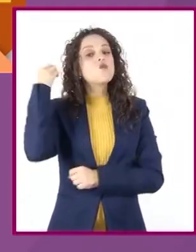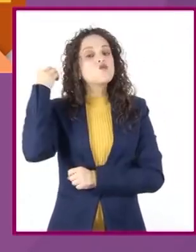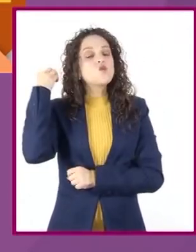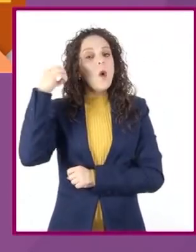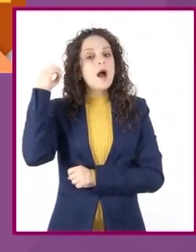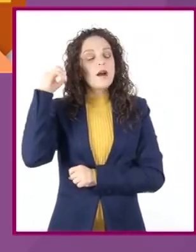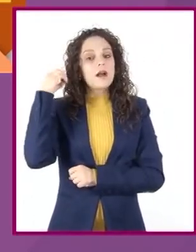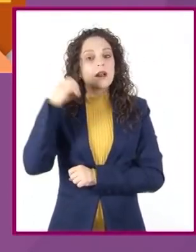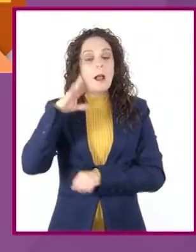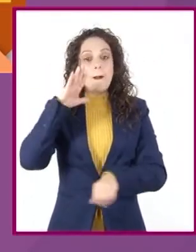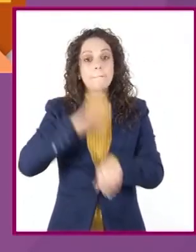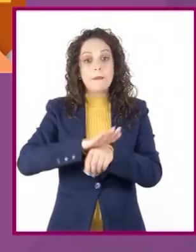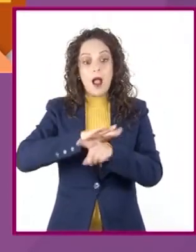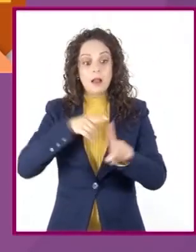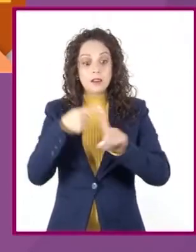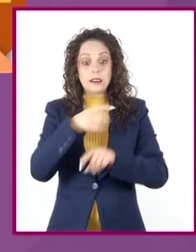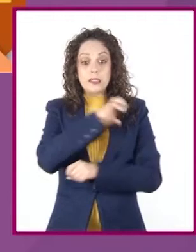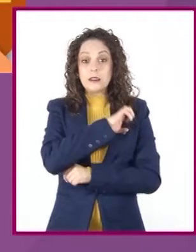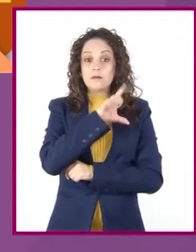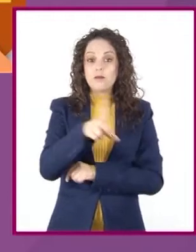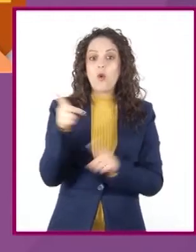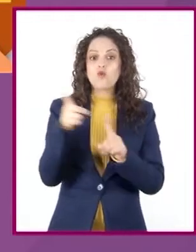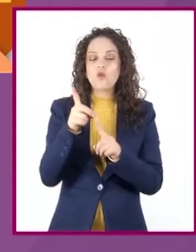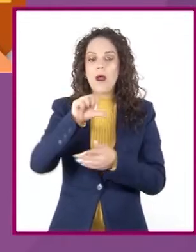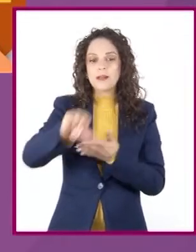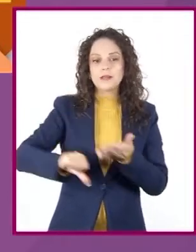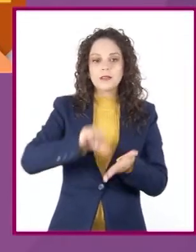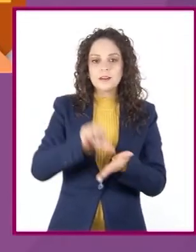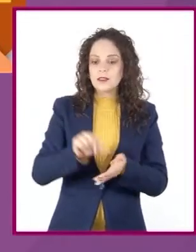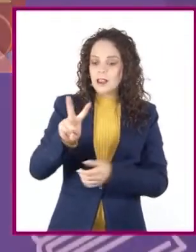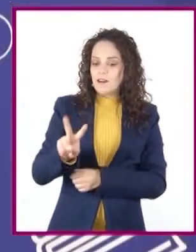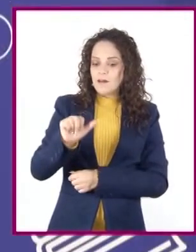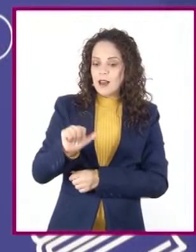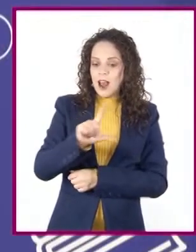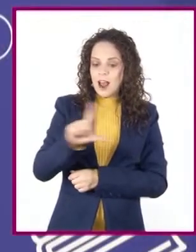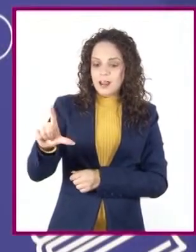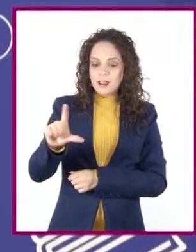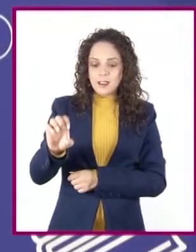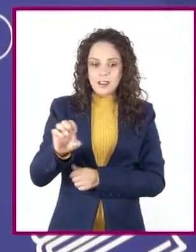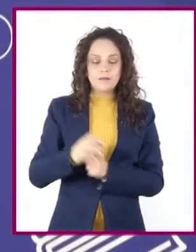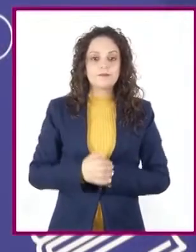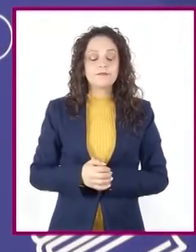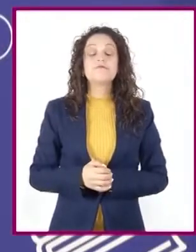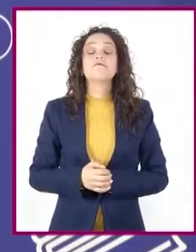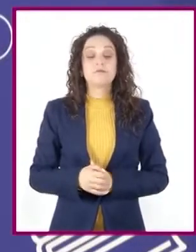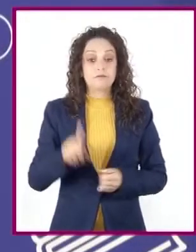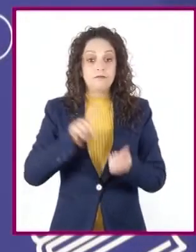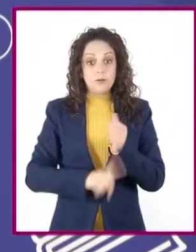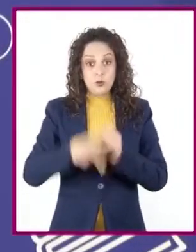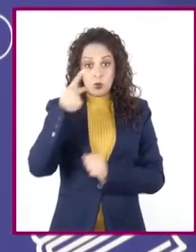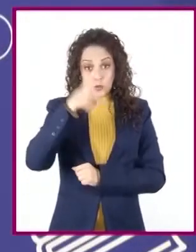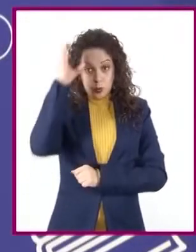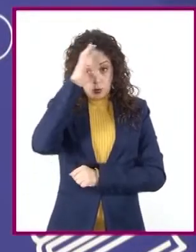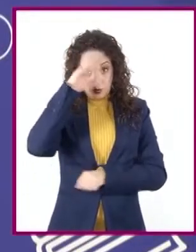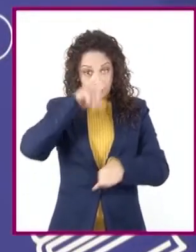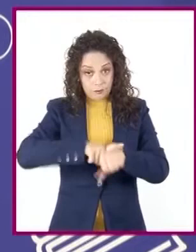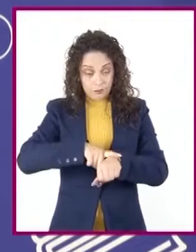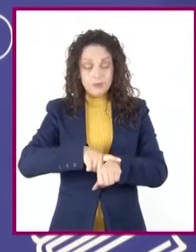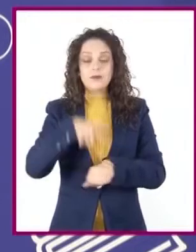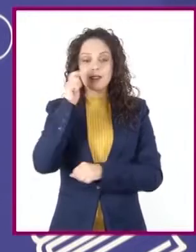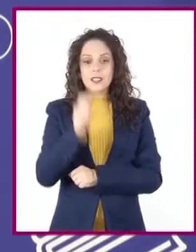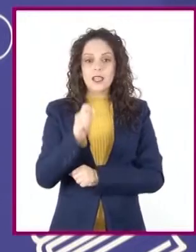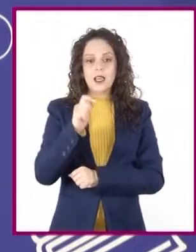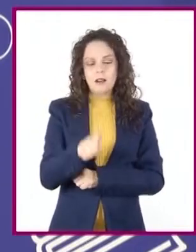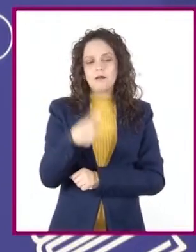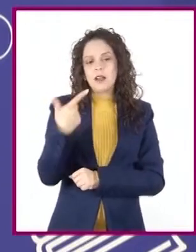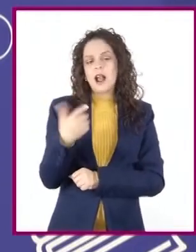especial en los valles centrales. Se desarrollaron en el horizonte cultural llamado clásico, entre